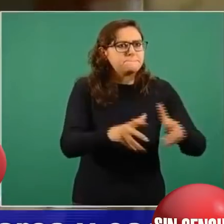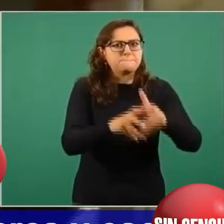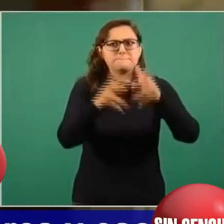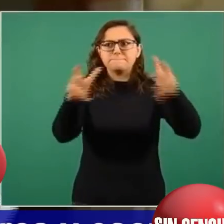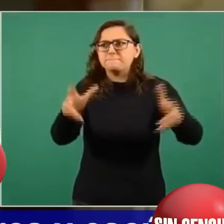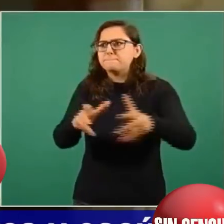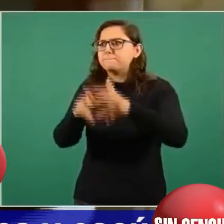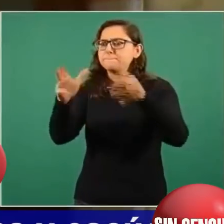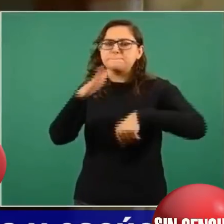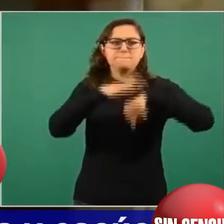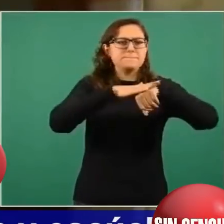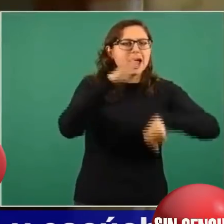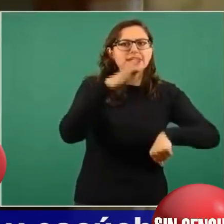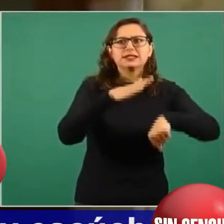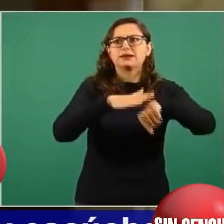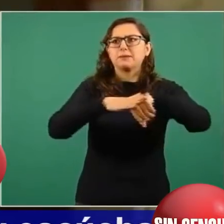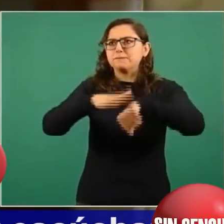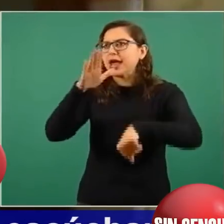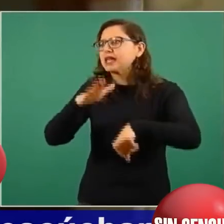a tener